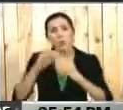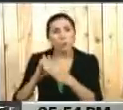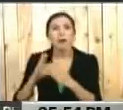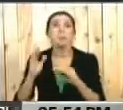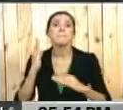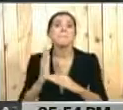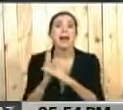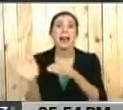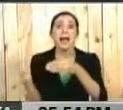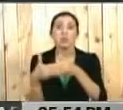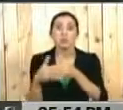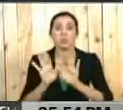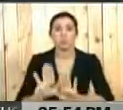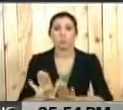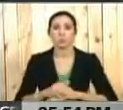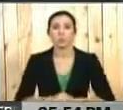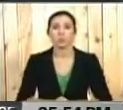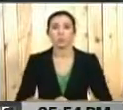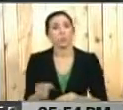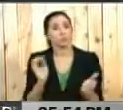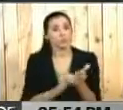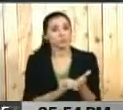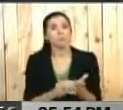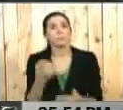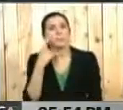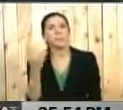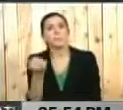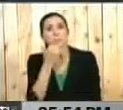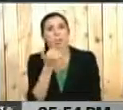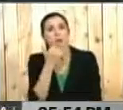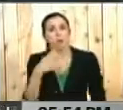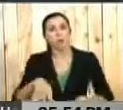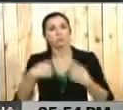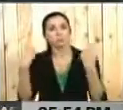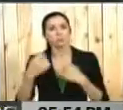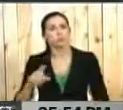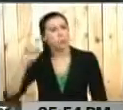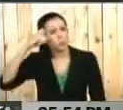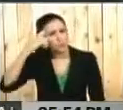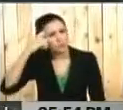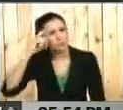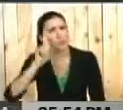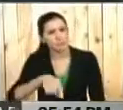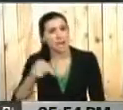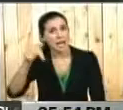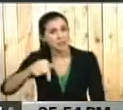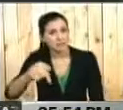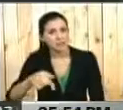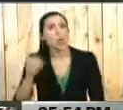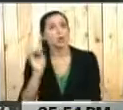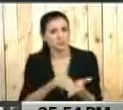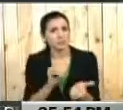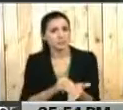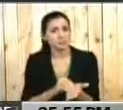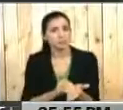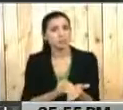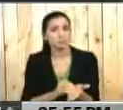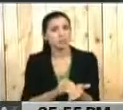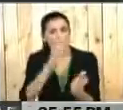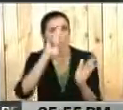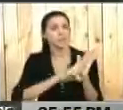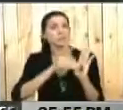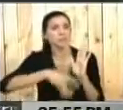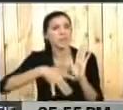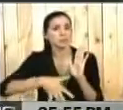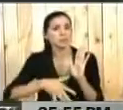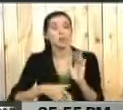en el registrado en el libro de las violaciones que se cometieron. Y debo recordar algo, aquí se va a restablecer el Estado de Derecho, Gabriel, y